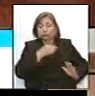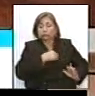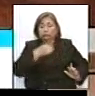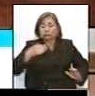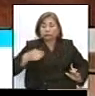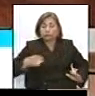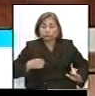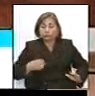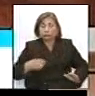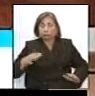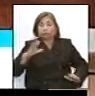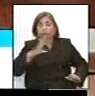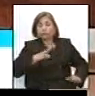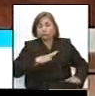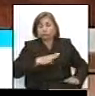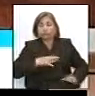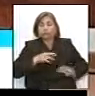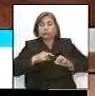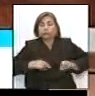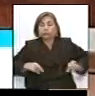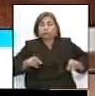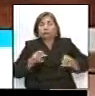la Comisión de Ética Parlamentaria